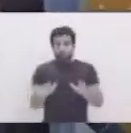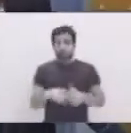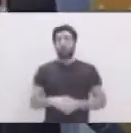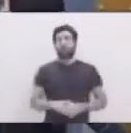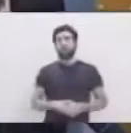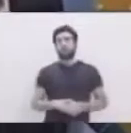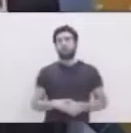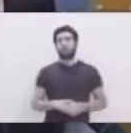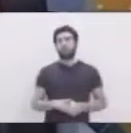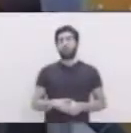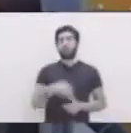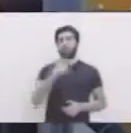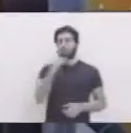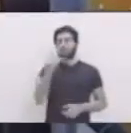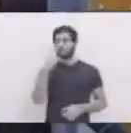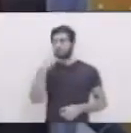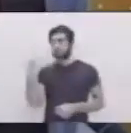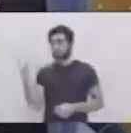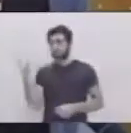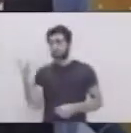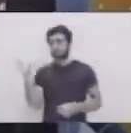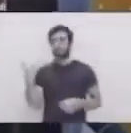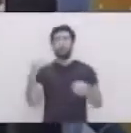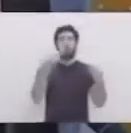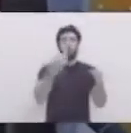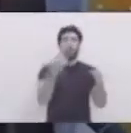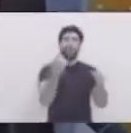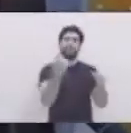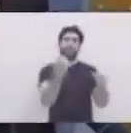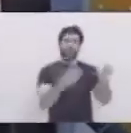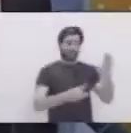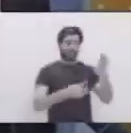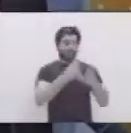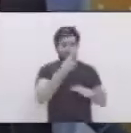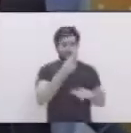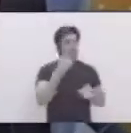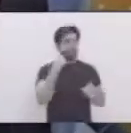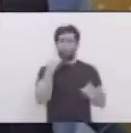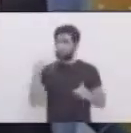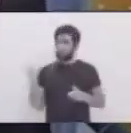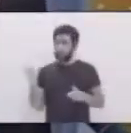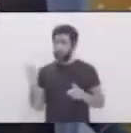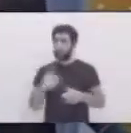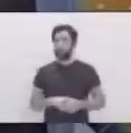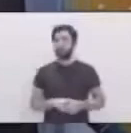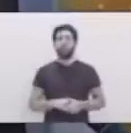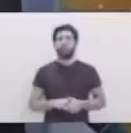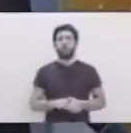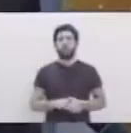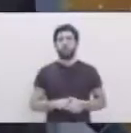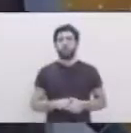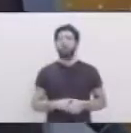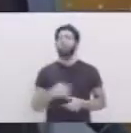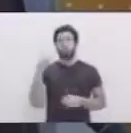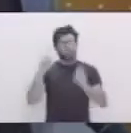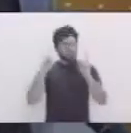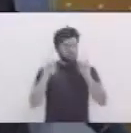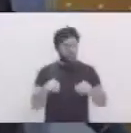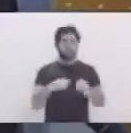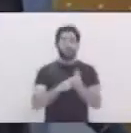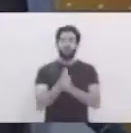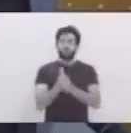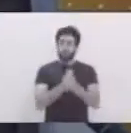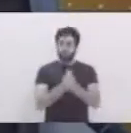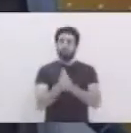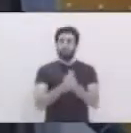nos sobró de nuestra hoja, vamos a tomar un pedacito. Es decir, vamos a aprovechar todo. Exacto,